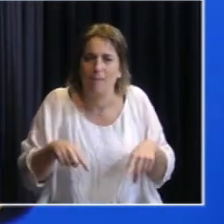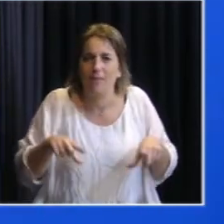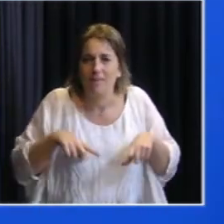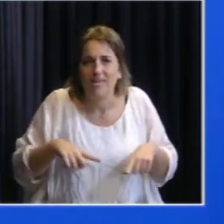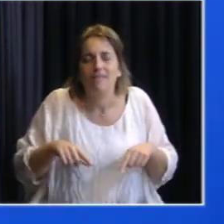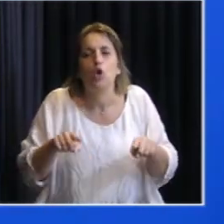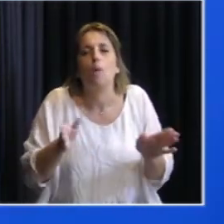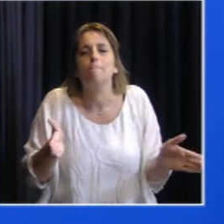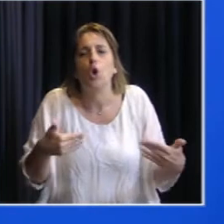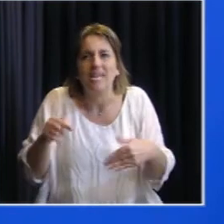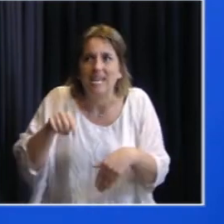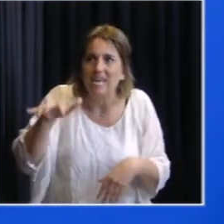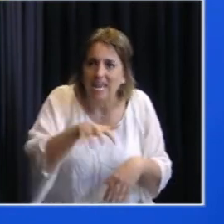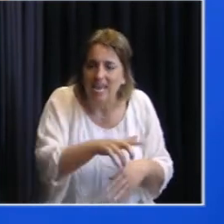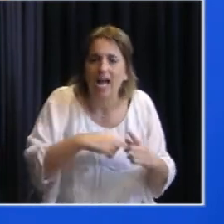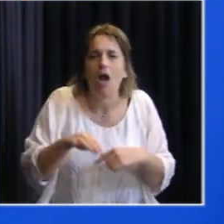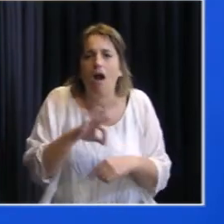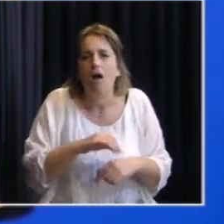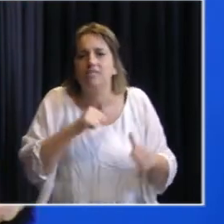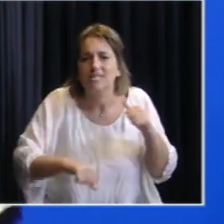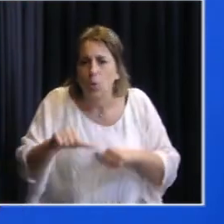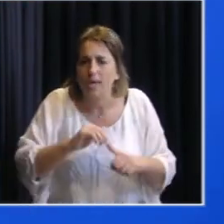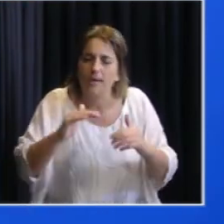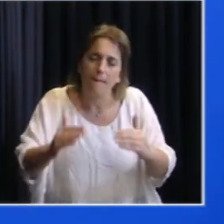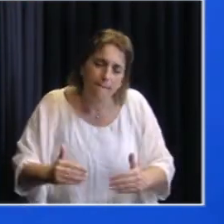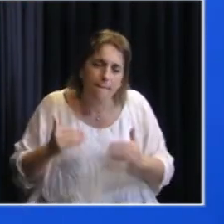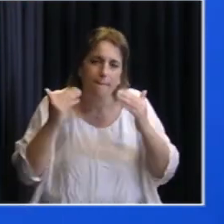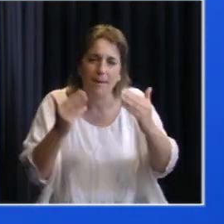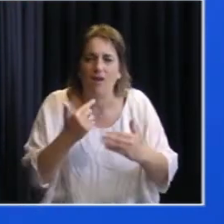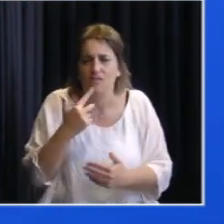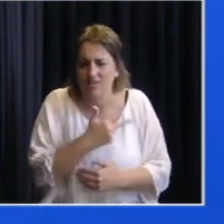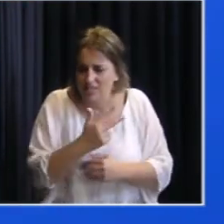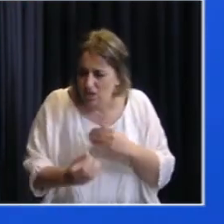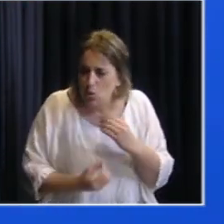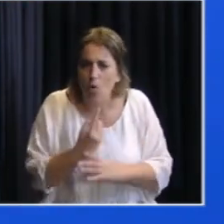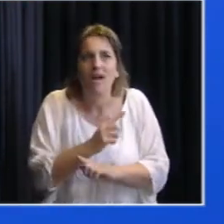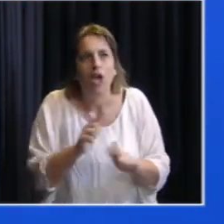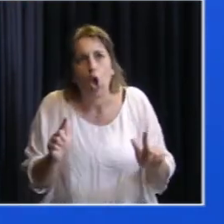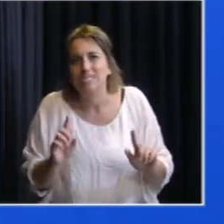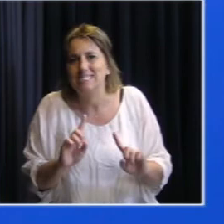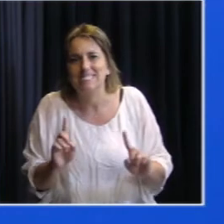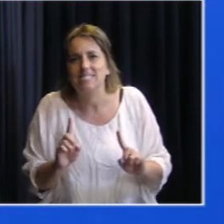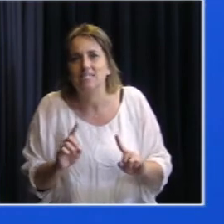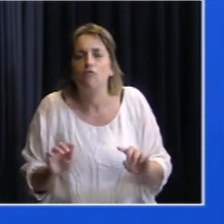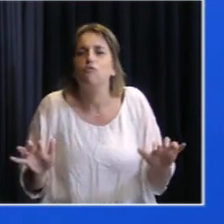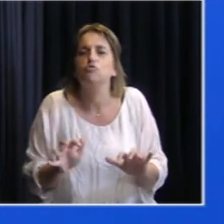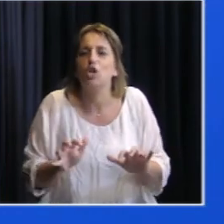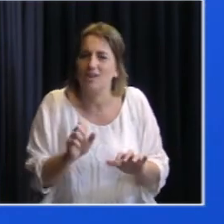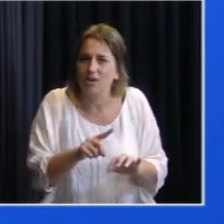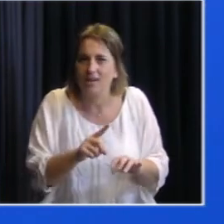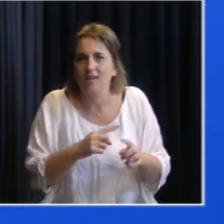policlínicas algunas cirugías que han sido postergadas que no están directamente unas personas directamente